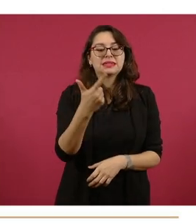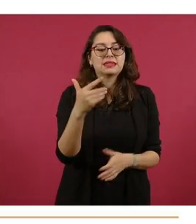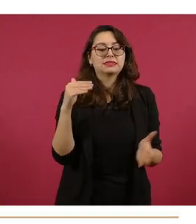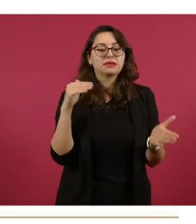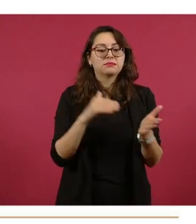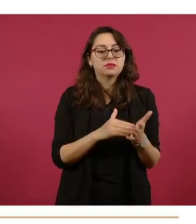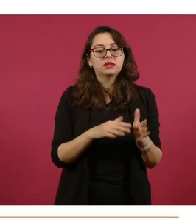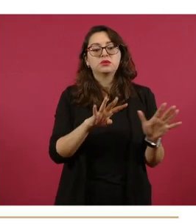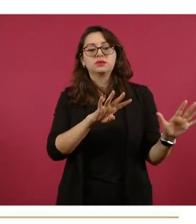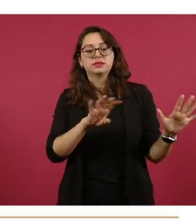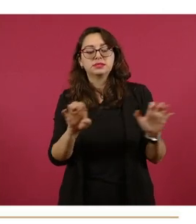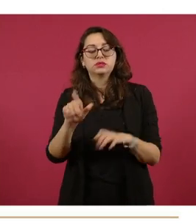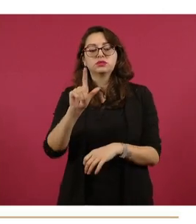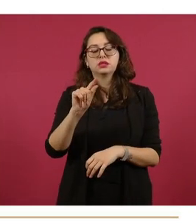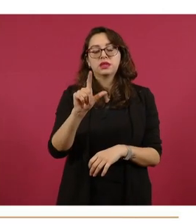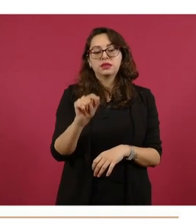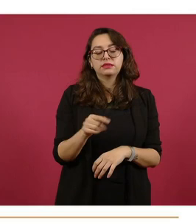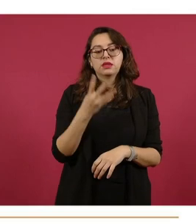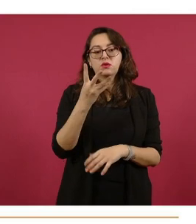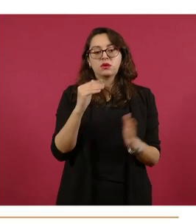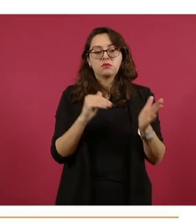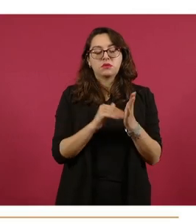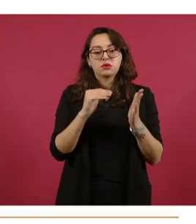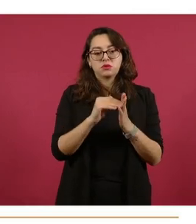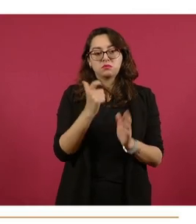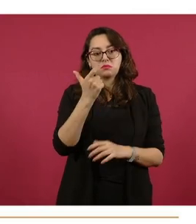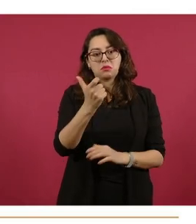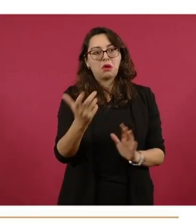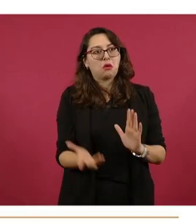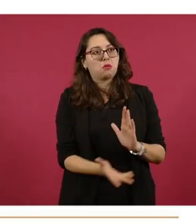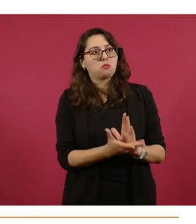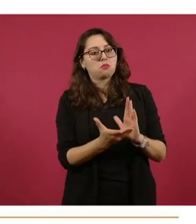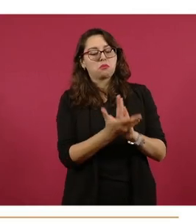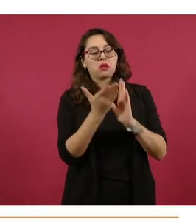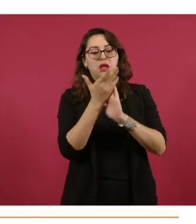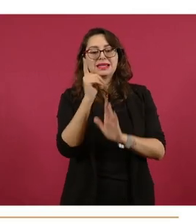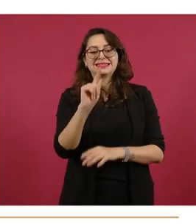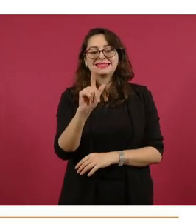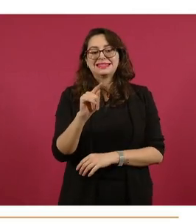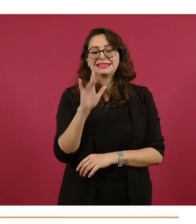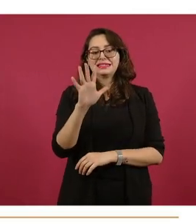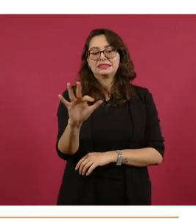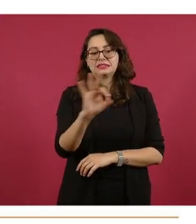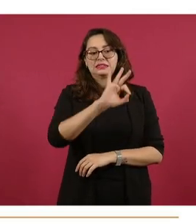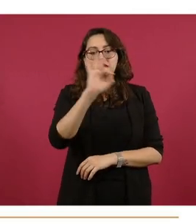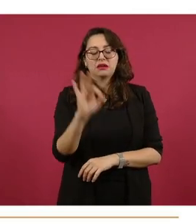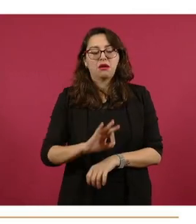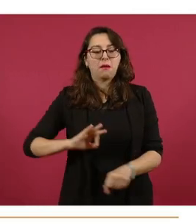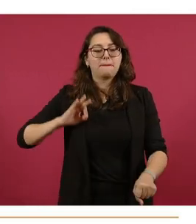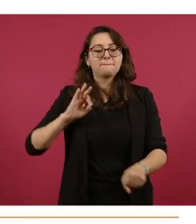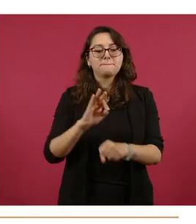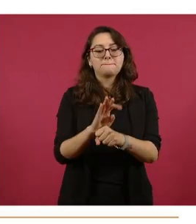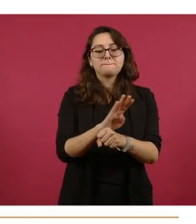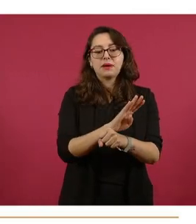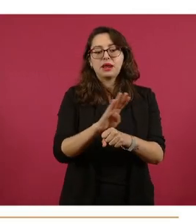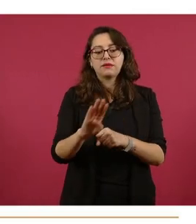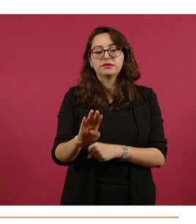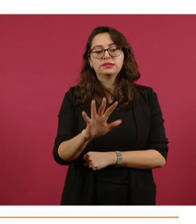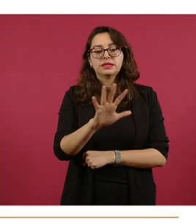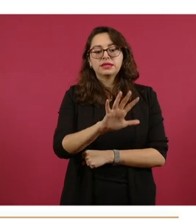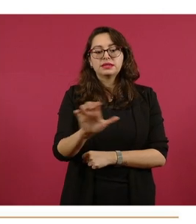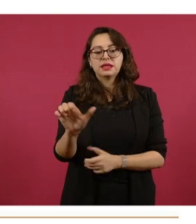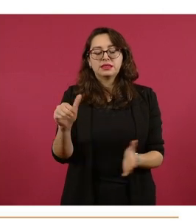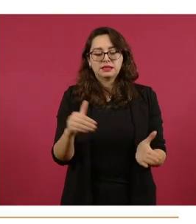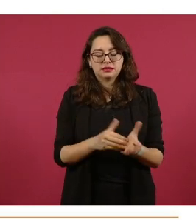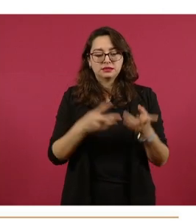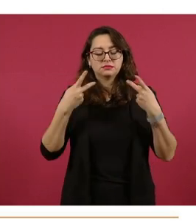7.974 millones de pesos. Se lleva un avance del 75% y beneficiará a 500.000 habitantes. La